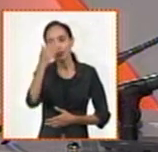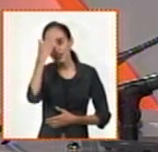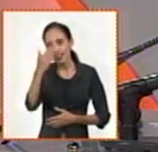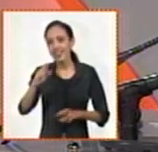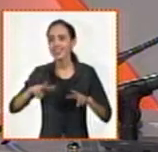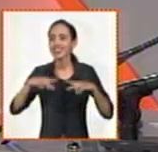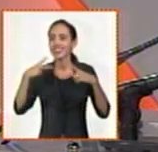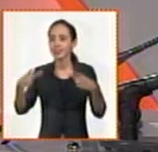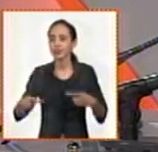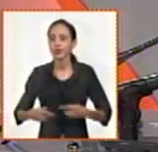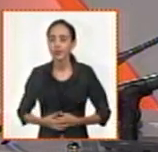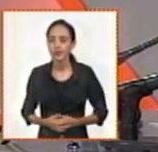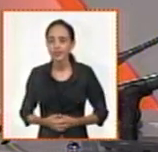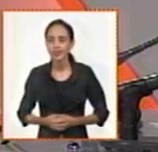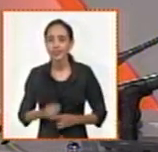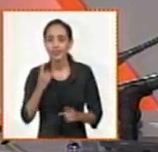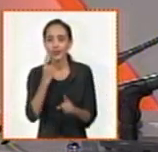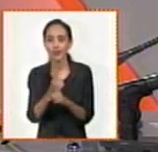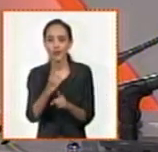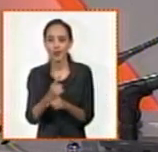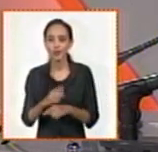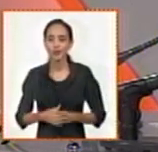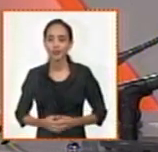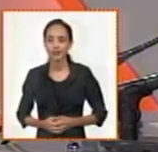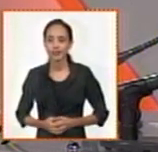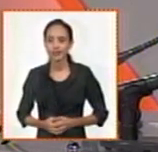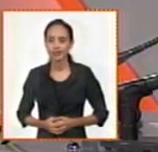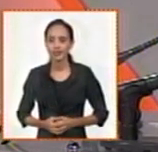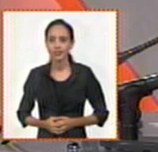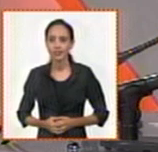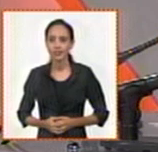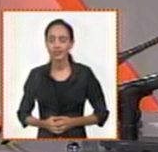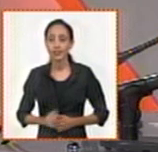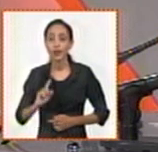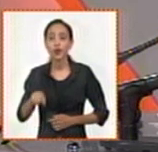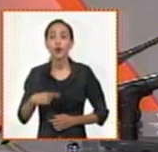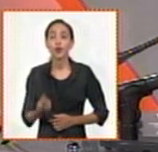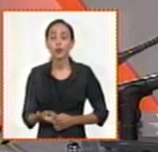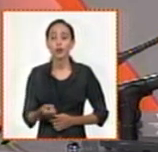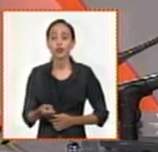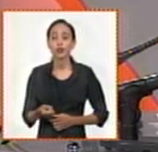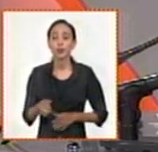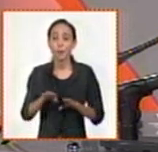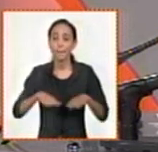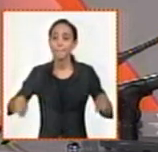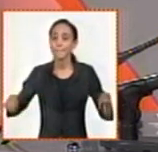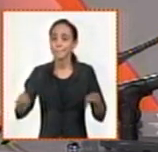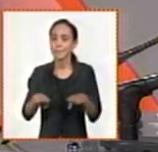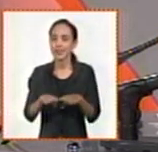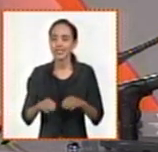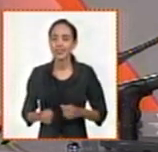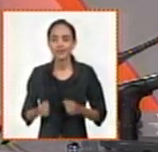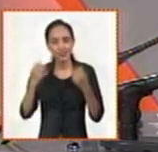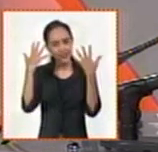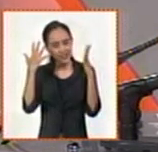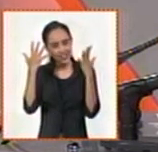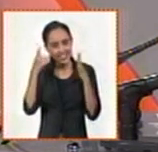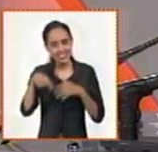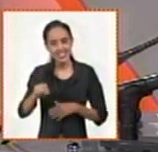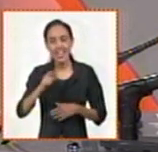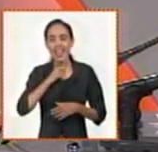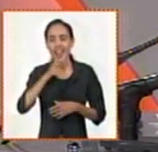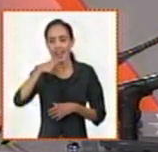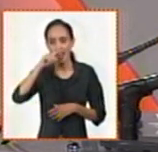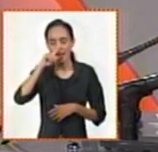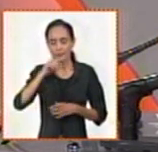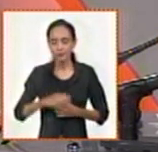Gracias de nuevo, nos sí, vemos, qué gusto. Gracias. Hasta un próximo encuentro en la Mesa Redonda y felicitaciones a